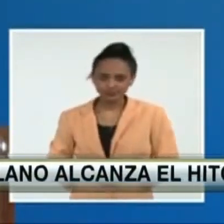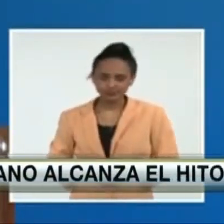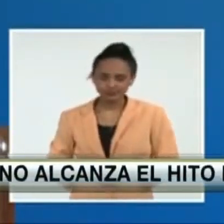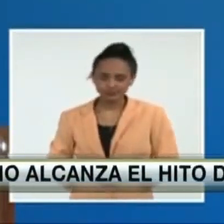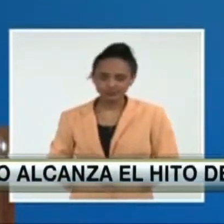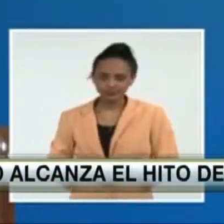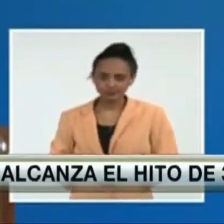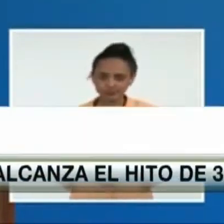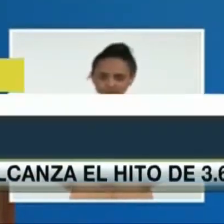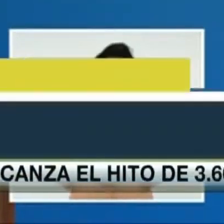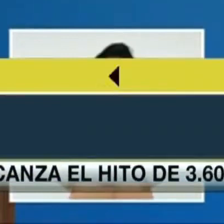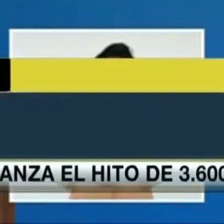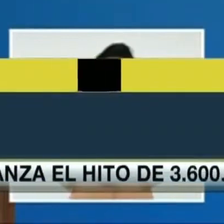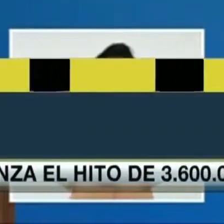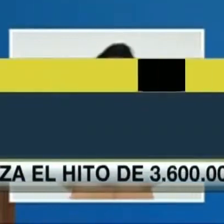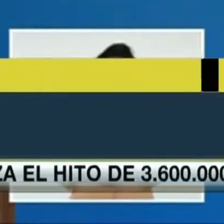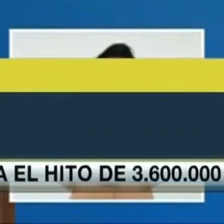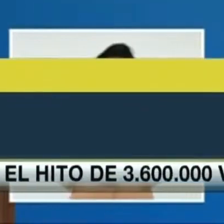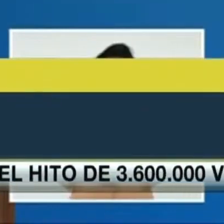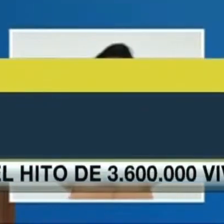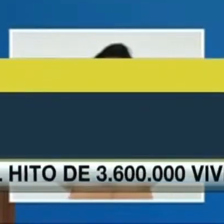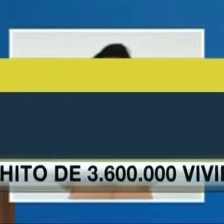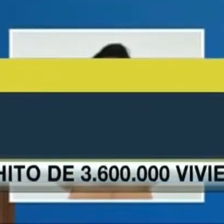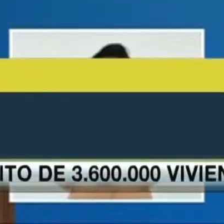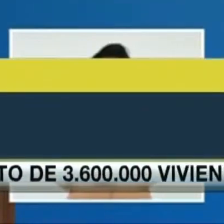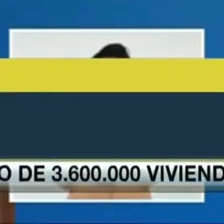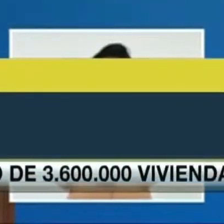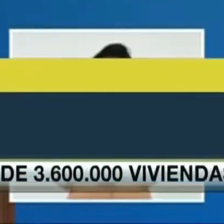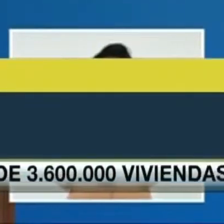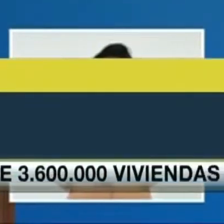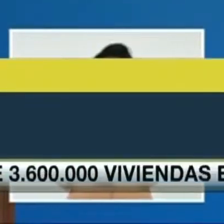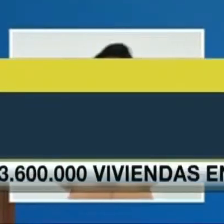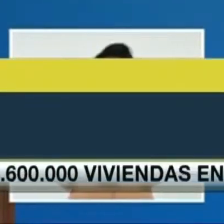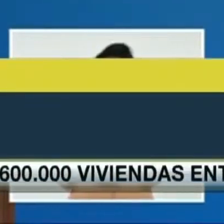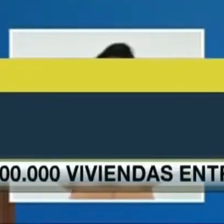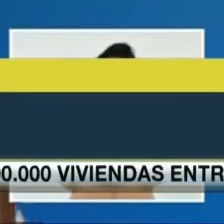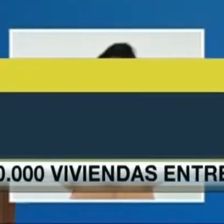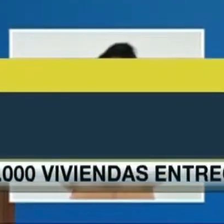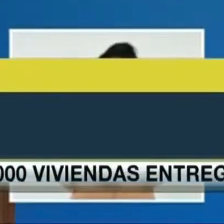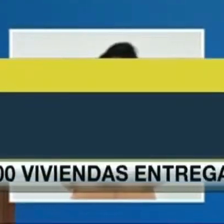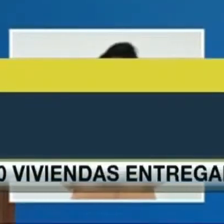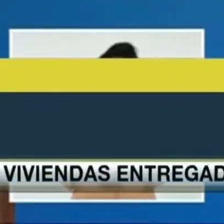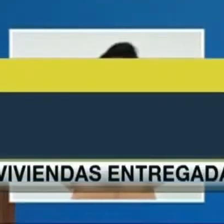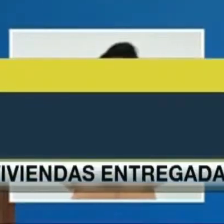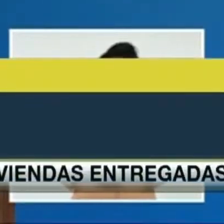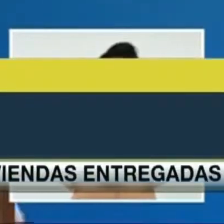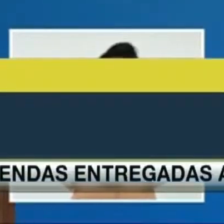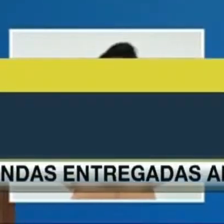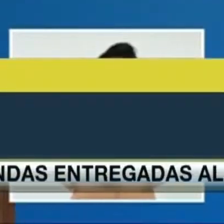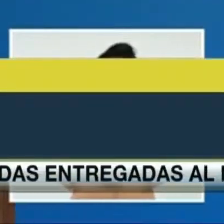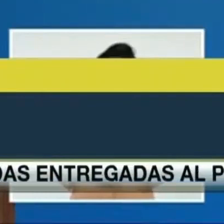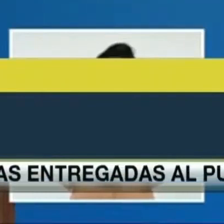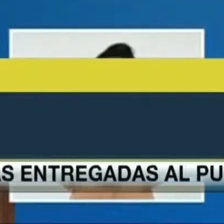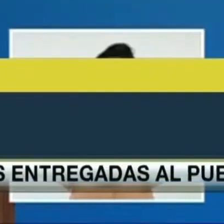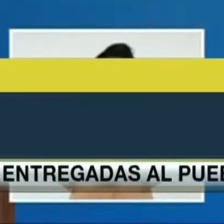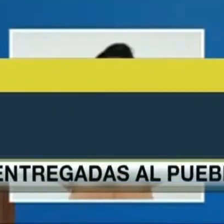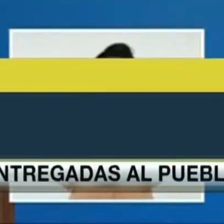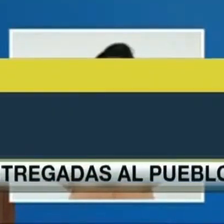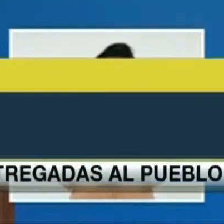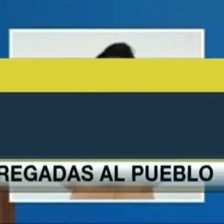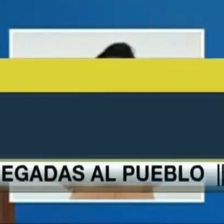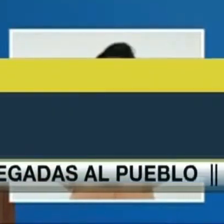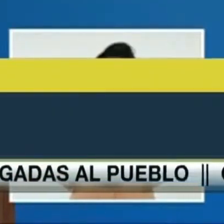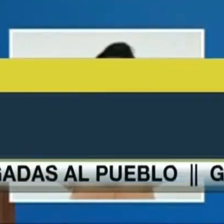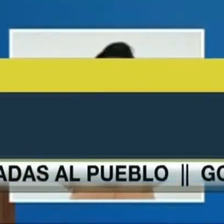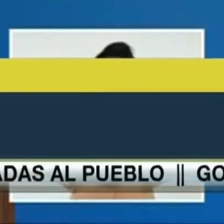de remesas a nuestro país. Pero mienten desvergonzadamente los voceros del gobierno